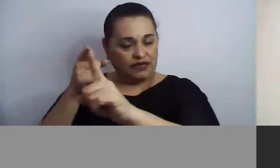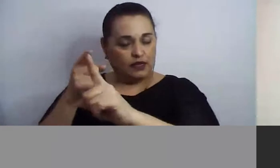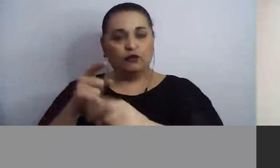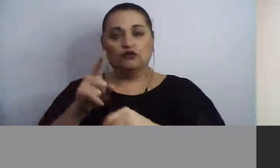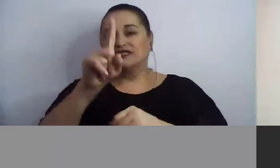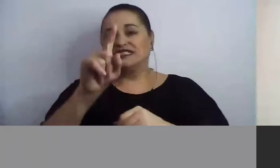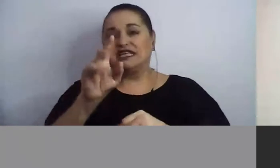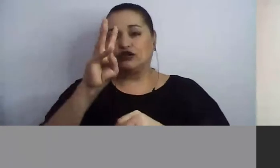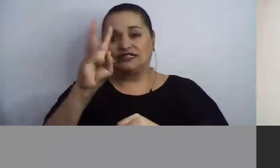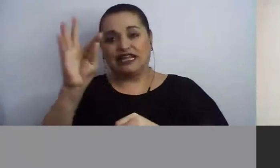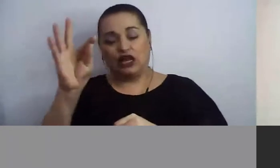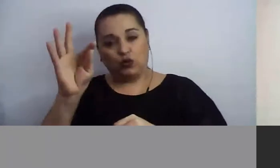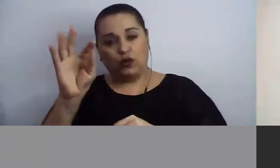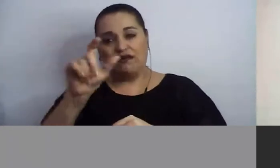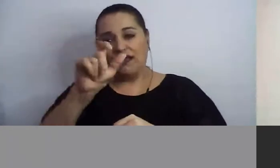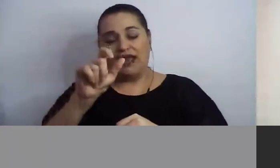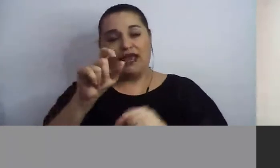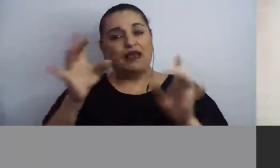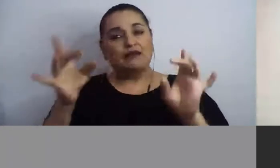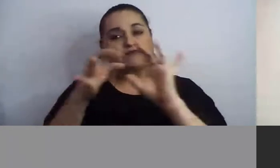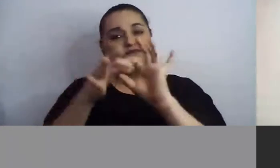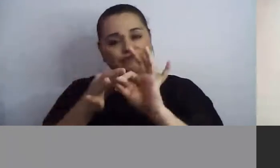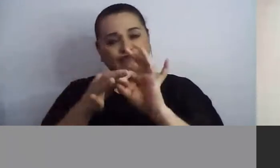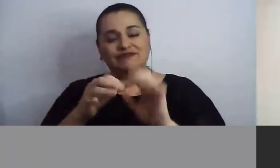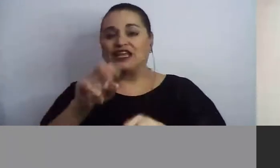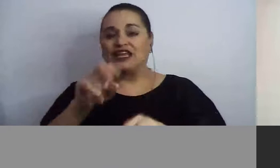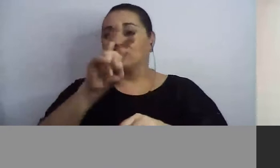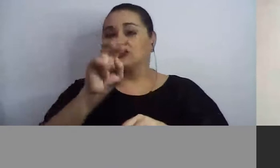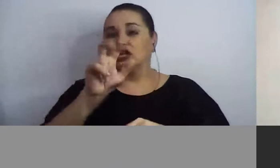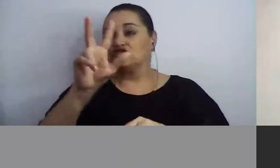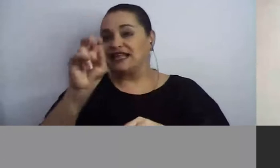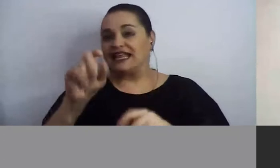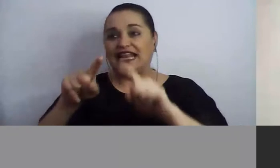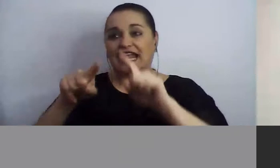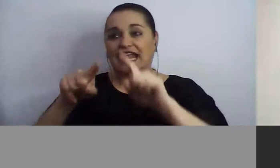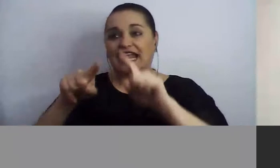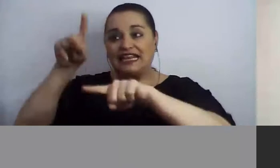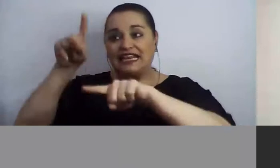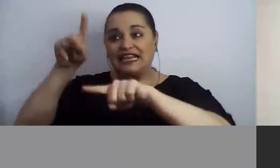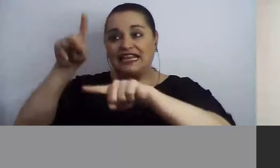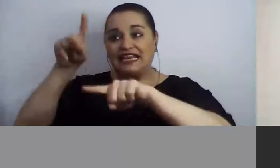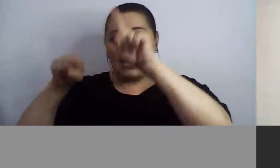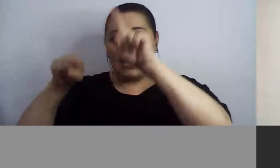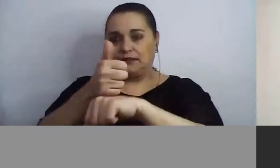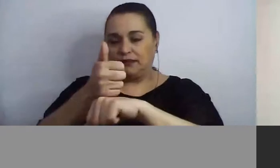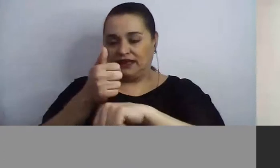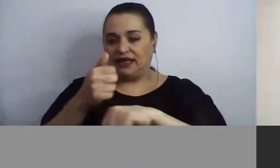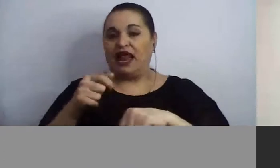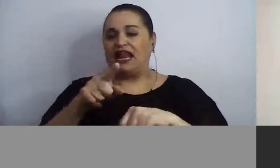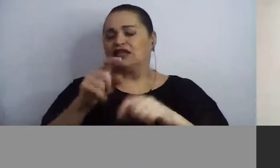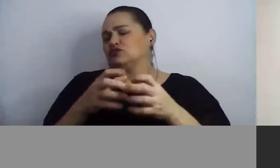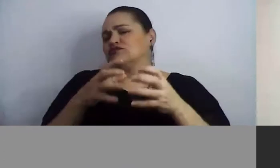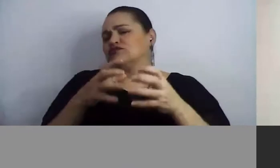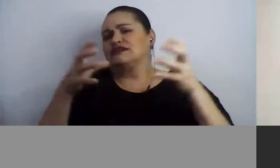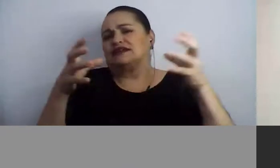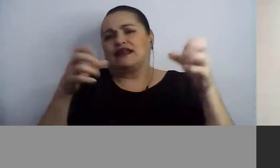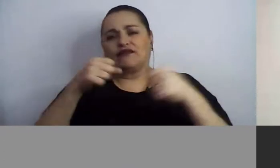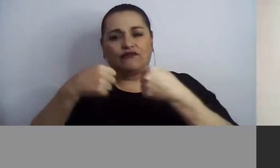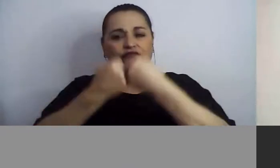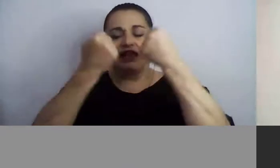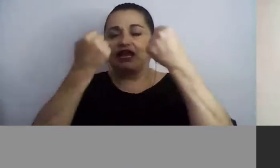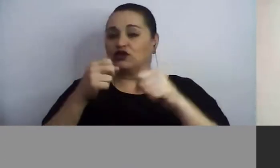169 metas conexas y 230 indicadores por implementar. Si bien es un gran reto, no